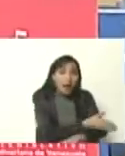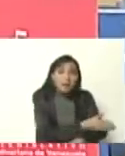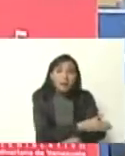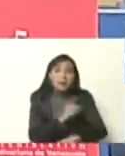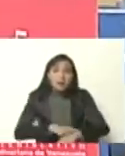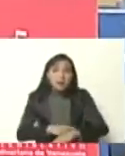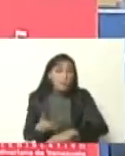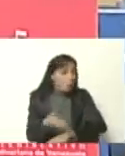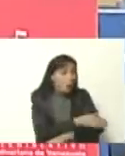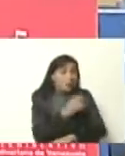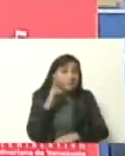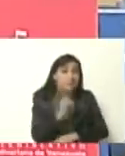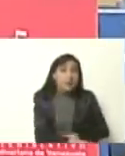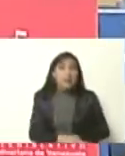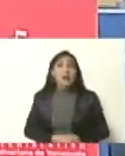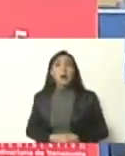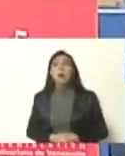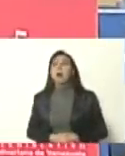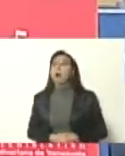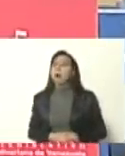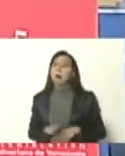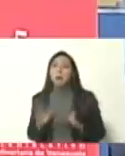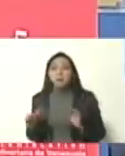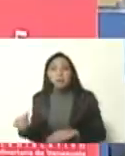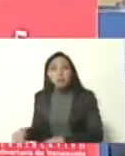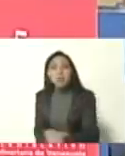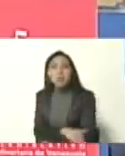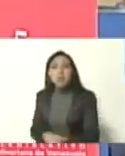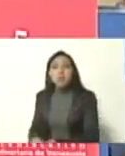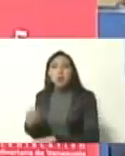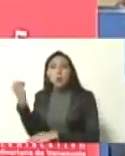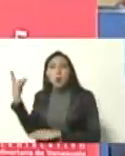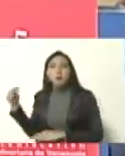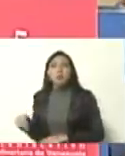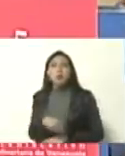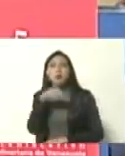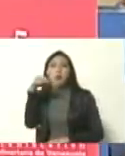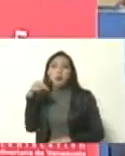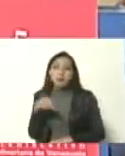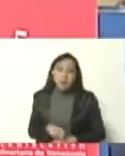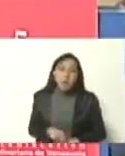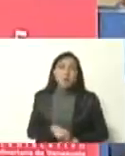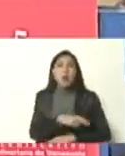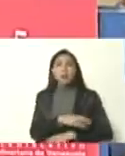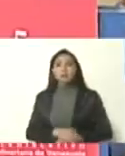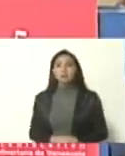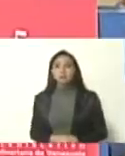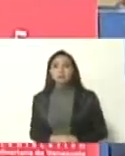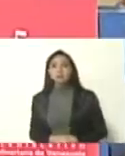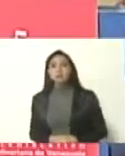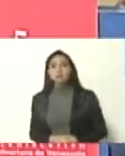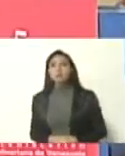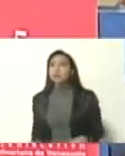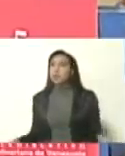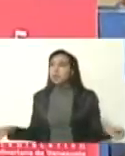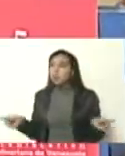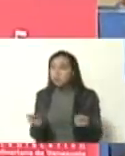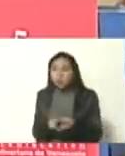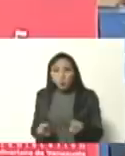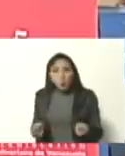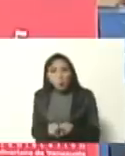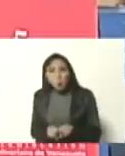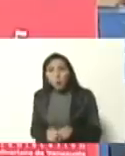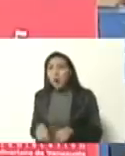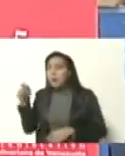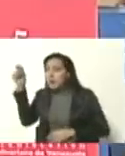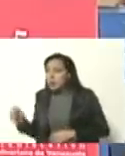hubiera colocado aquí en las afueras del hemiciclo de sesiones de la Asamblea Nacional. Igual,